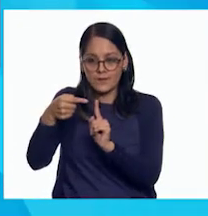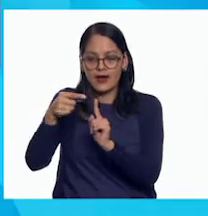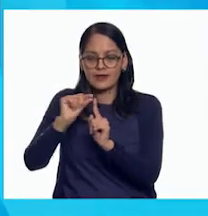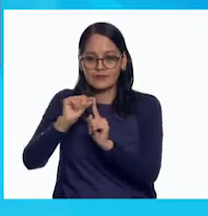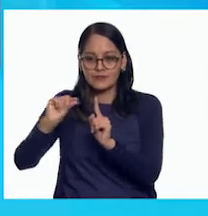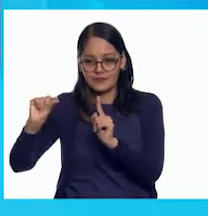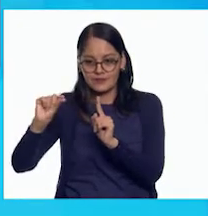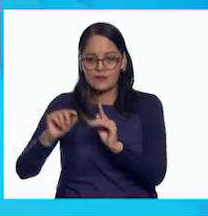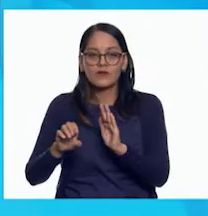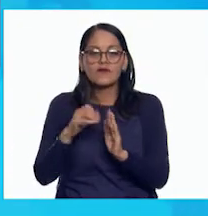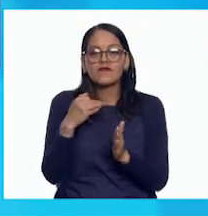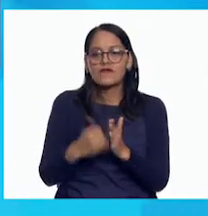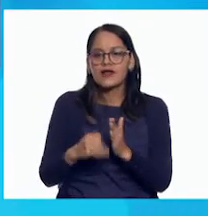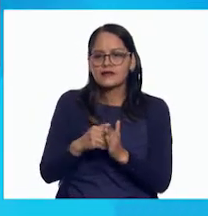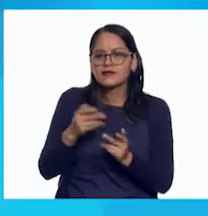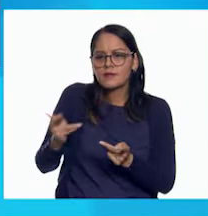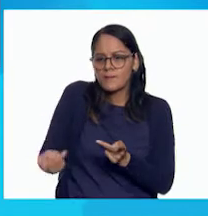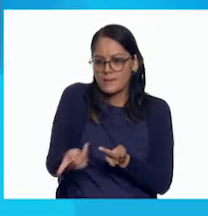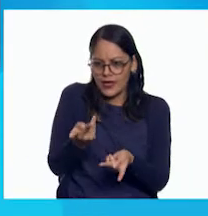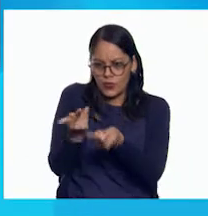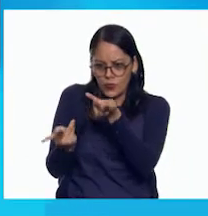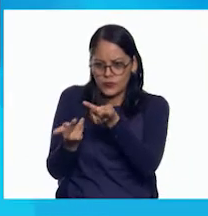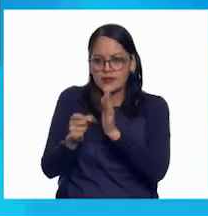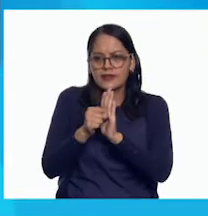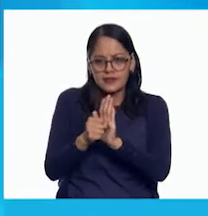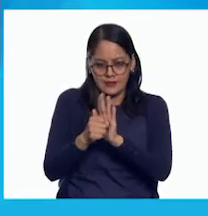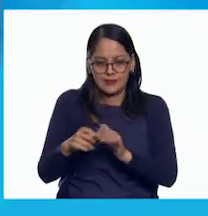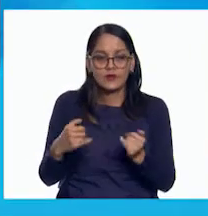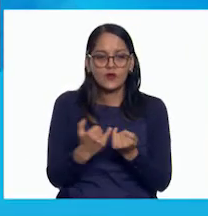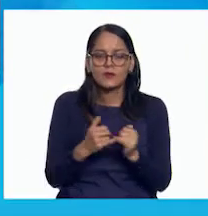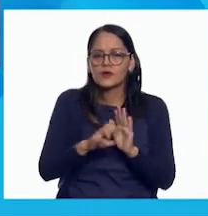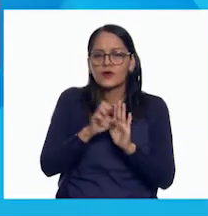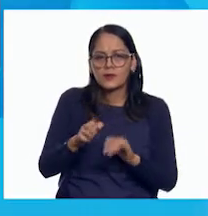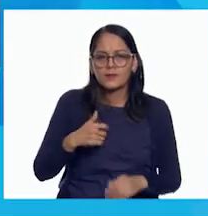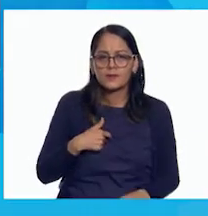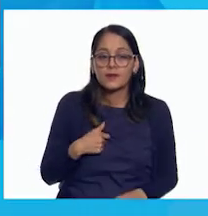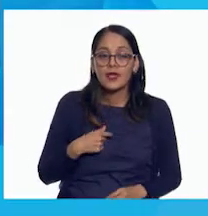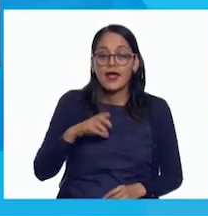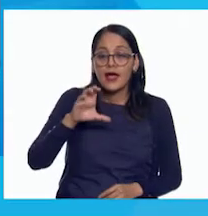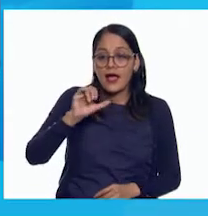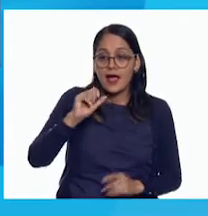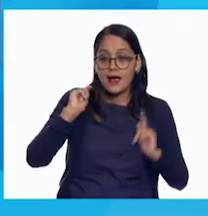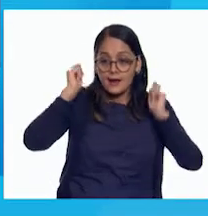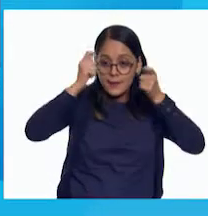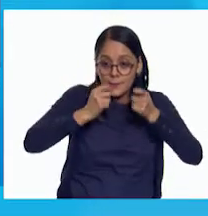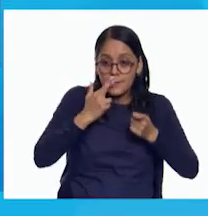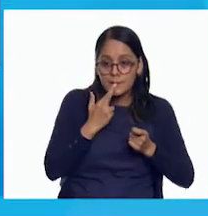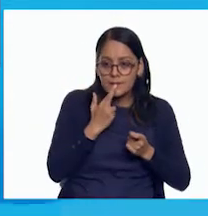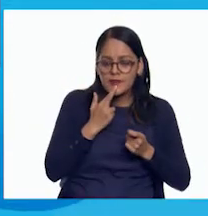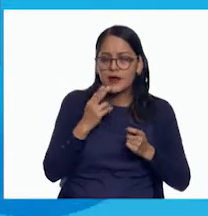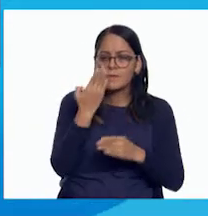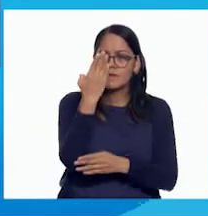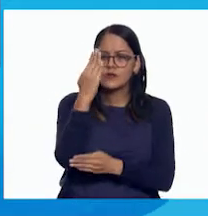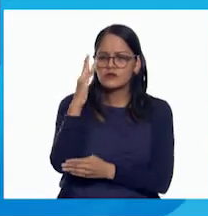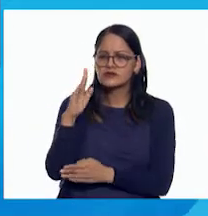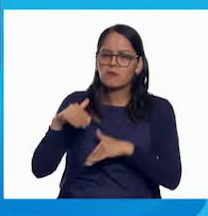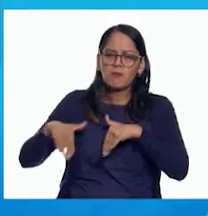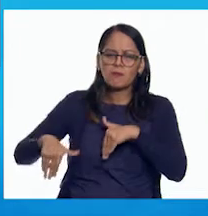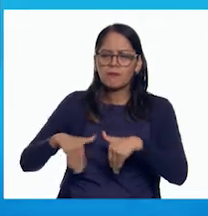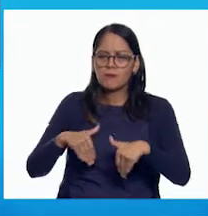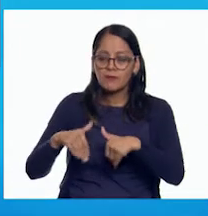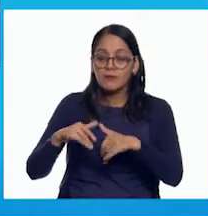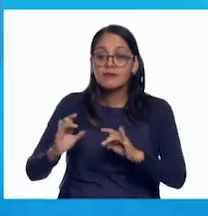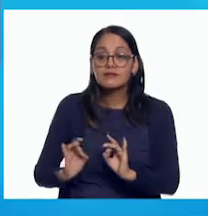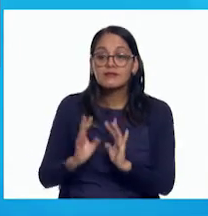preguntas. Por ejemplo, fíjense muy bien, Caperucita Roja iba por el bosque a casa de su abuelita cuando se